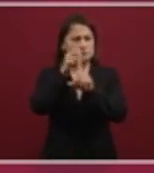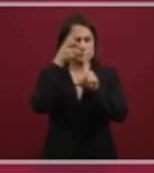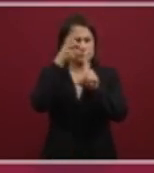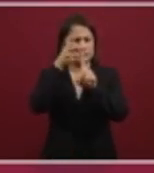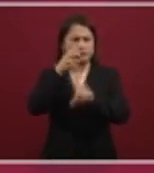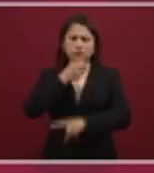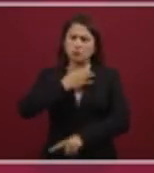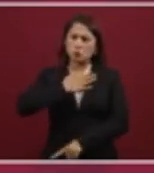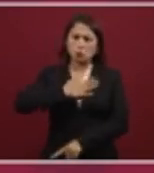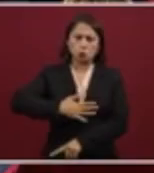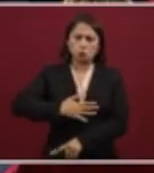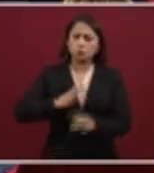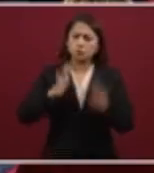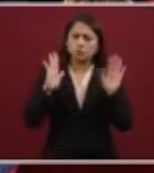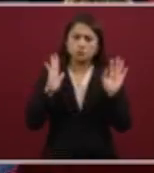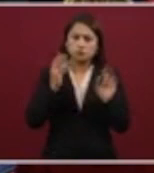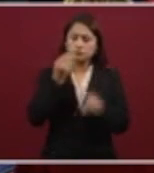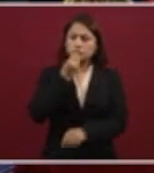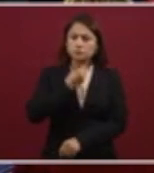es uno